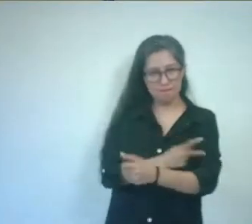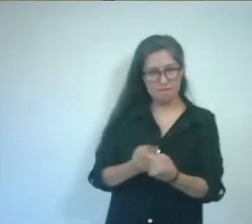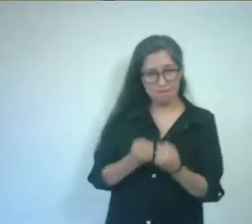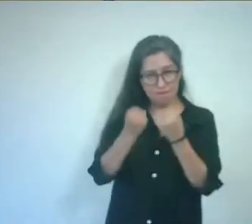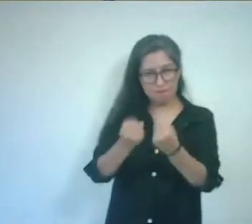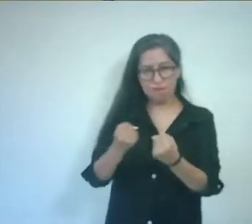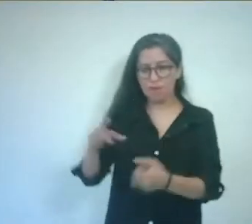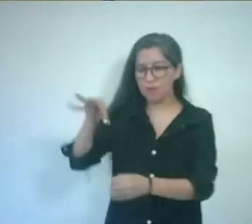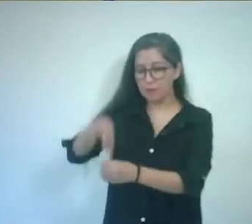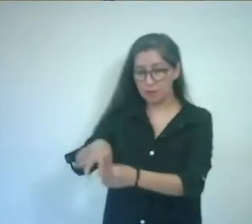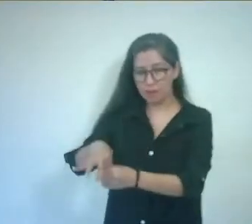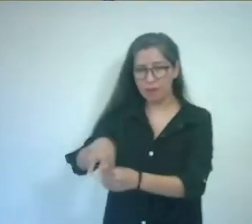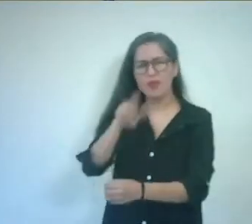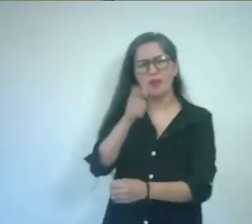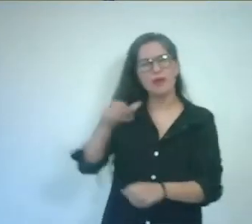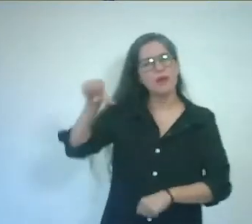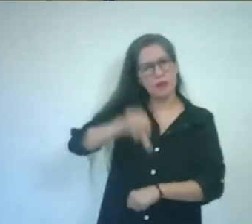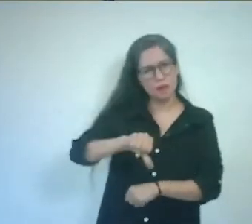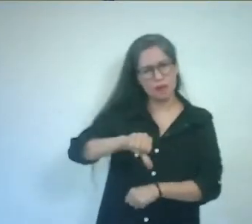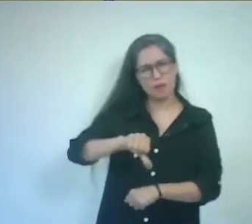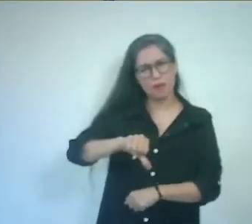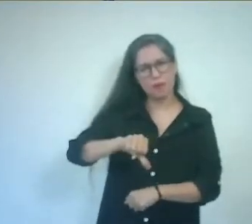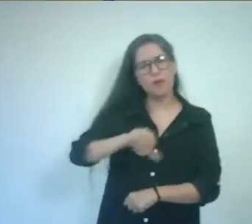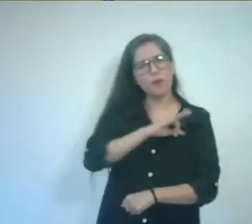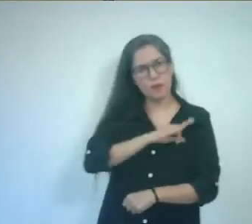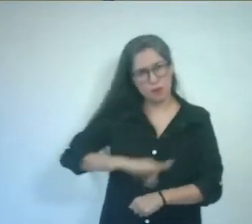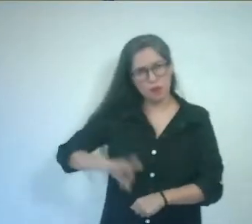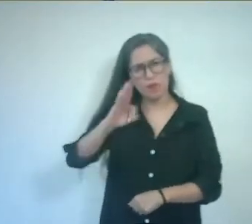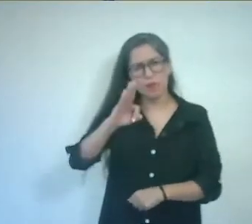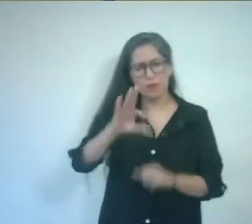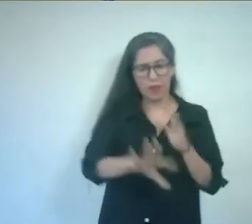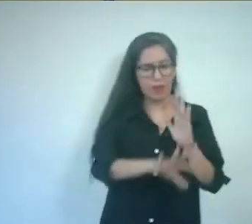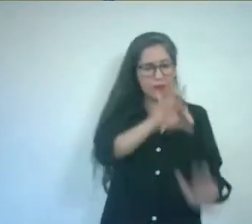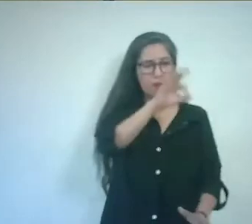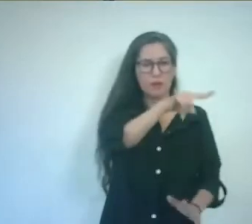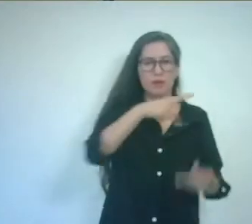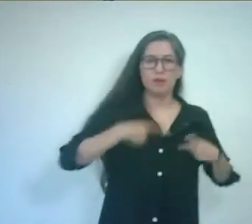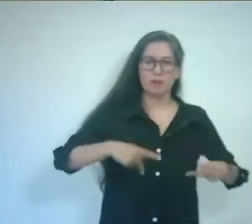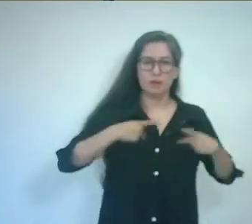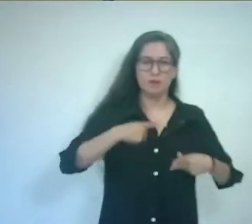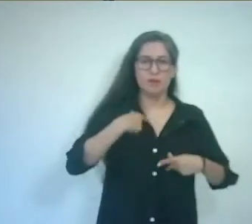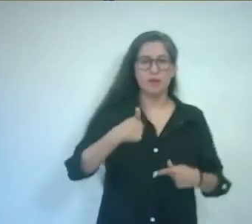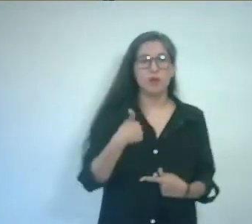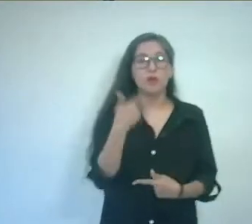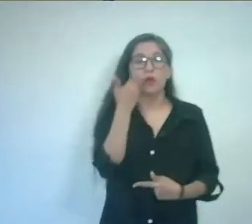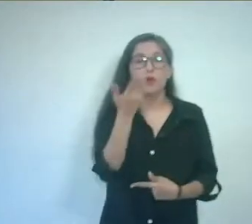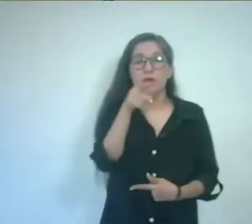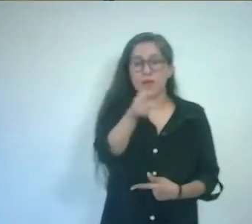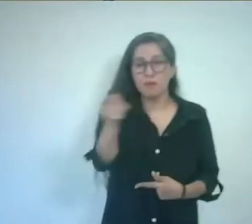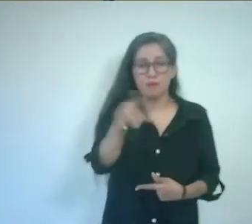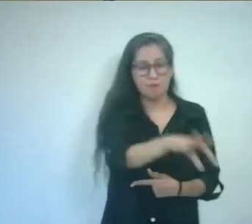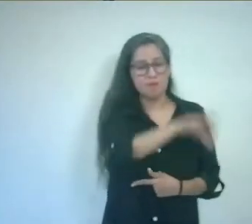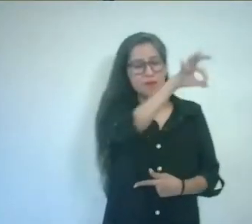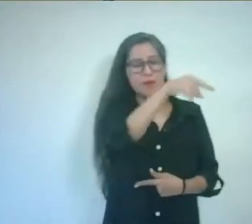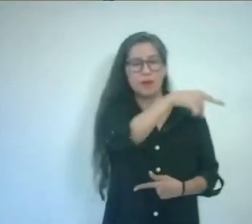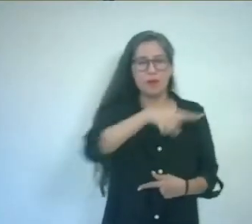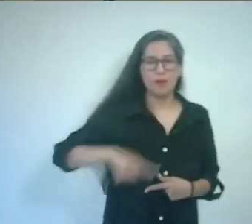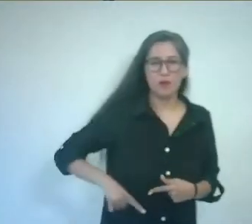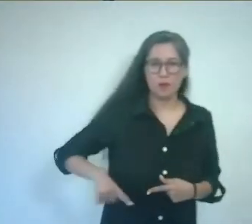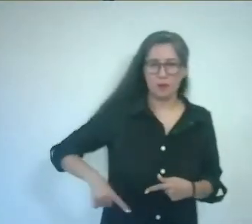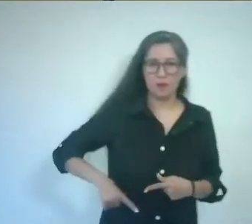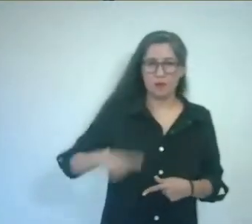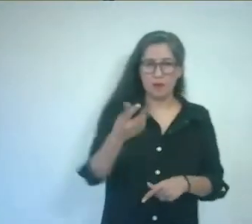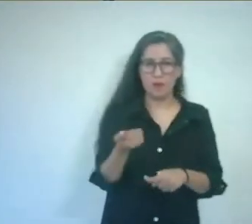día en el que hoy tenemos la posibilidad de elegir a la persona que quiere ser un gobernante a